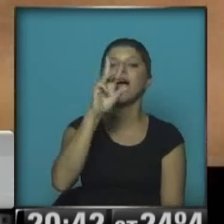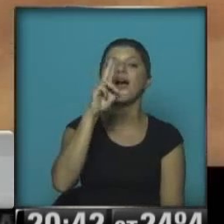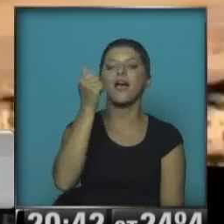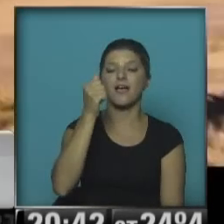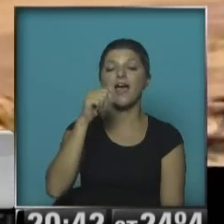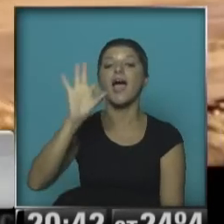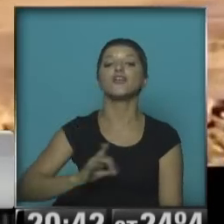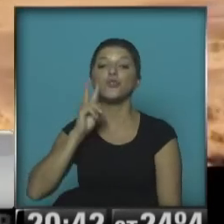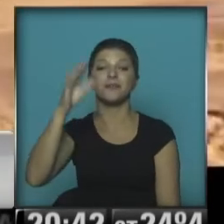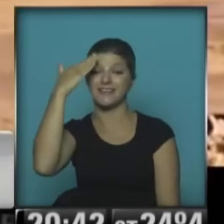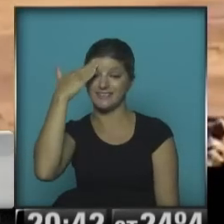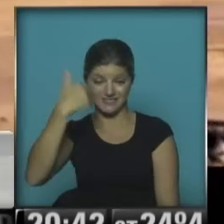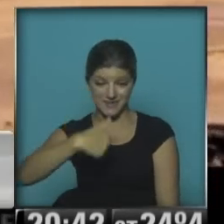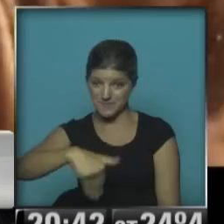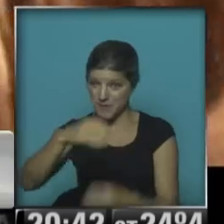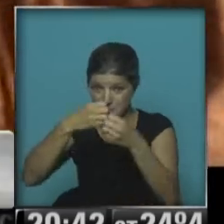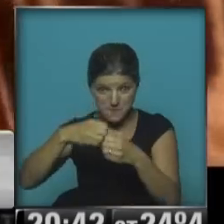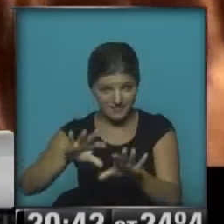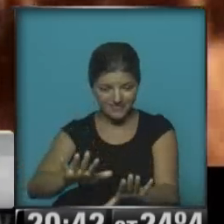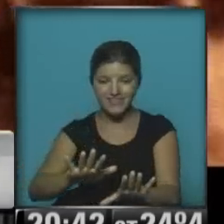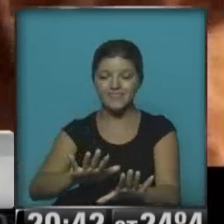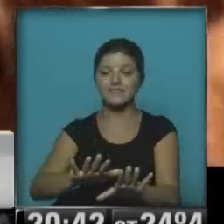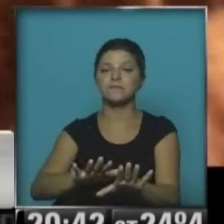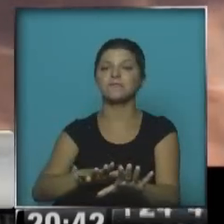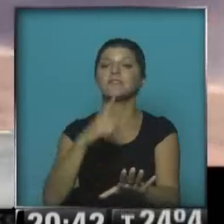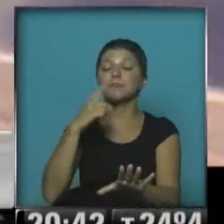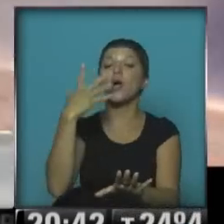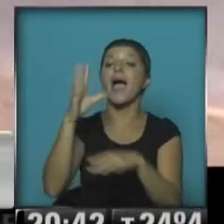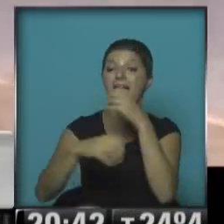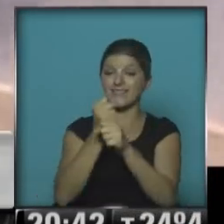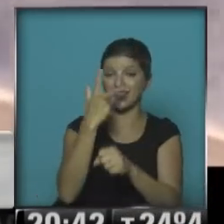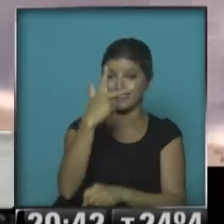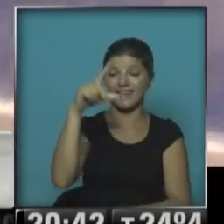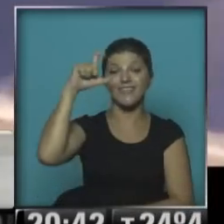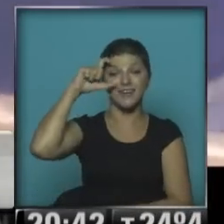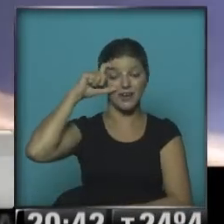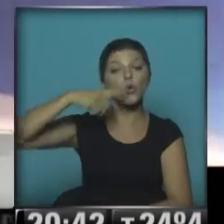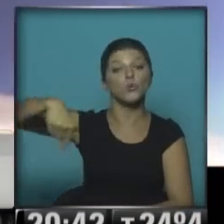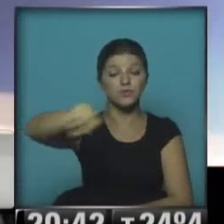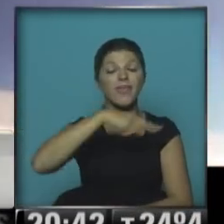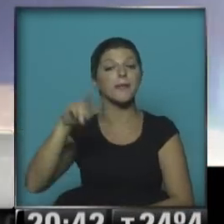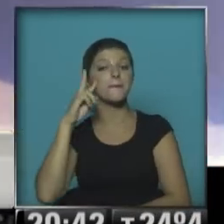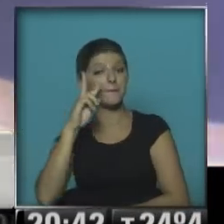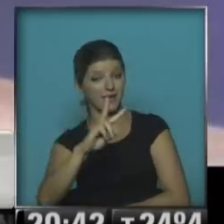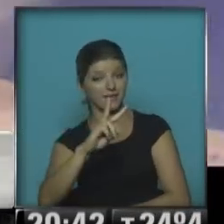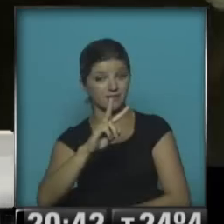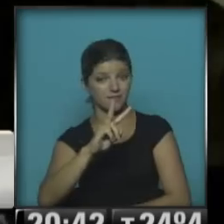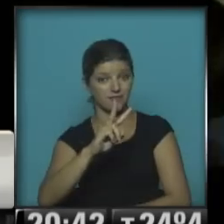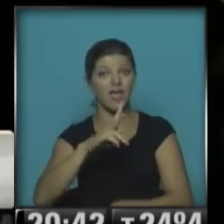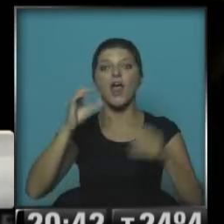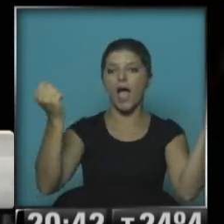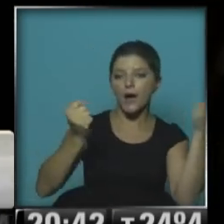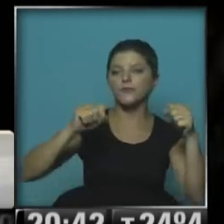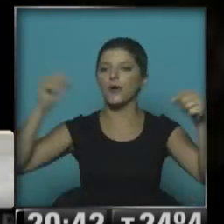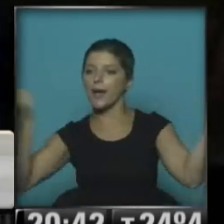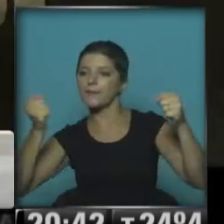a la vuelta de la esquina. Insistimos, hasta el 3 de enero ustedes podrán ver las máquinas